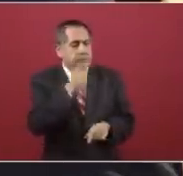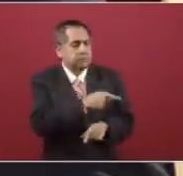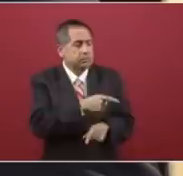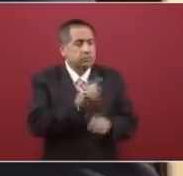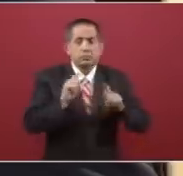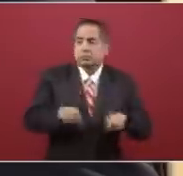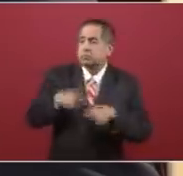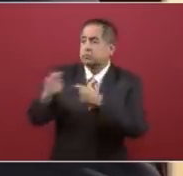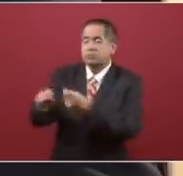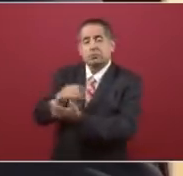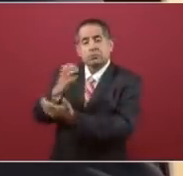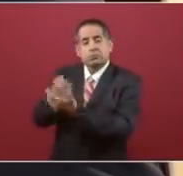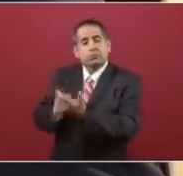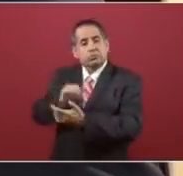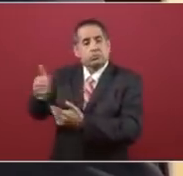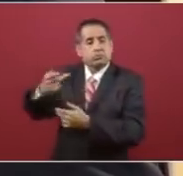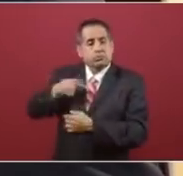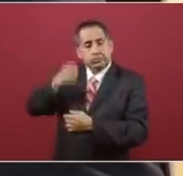contrataba